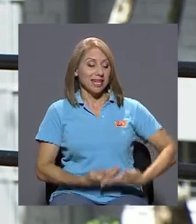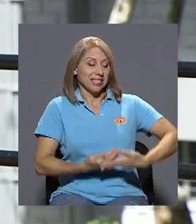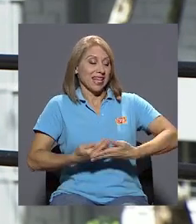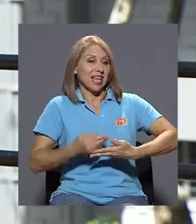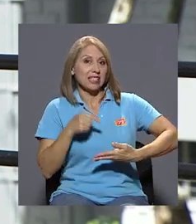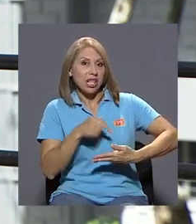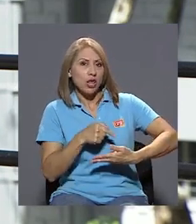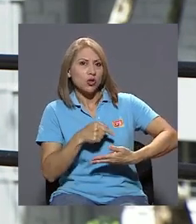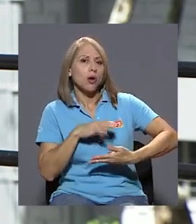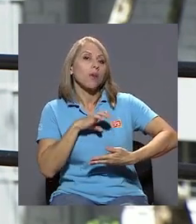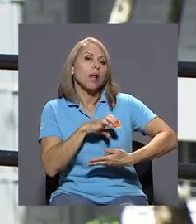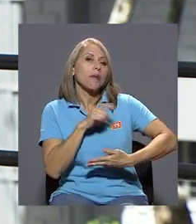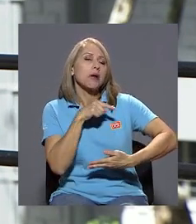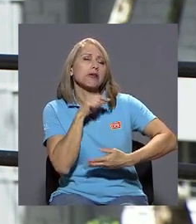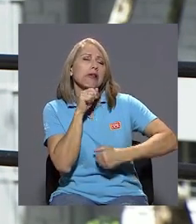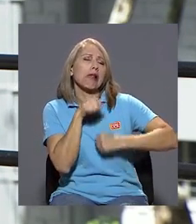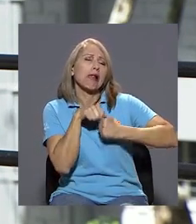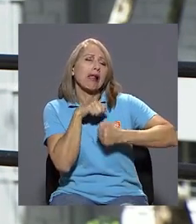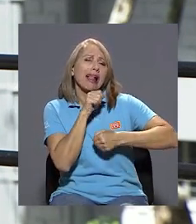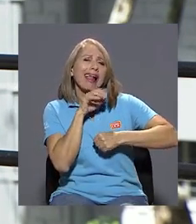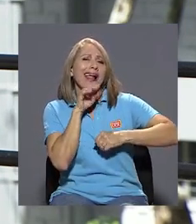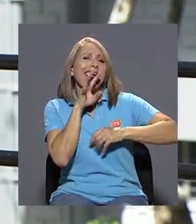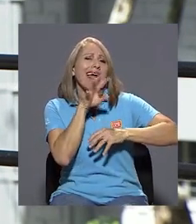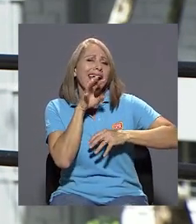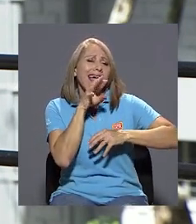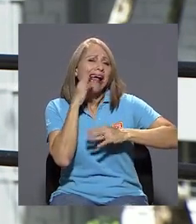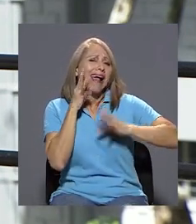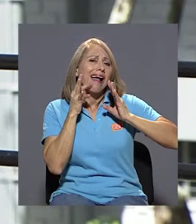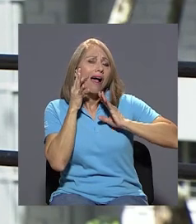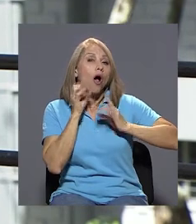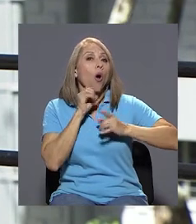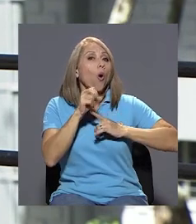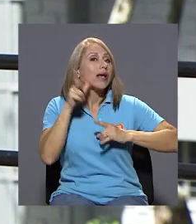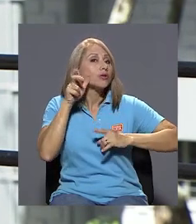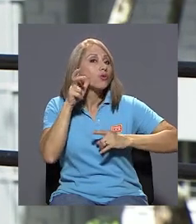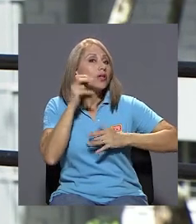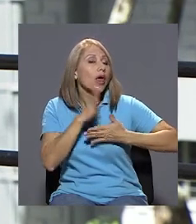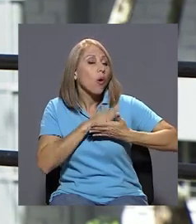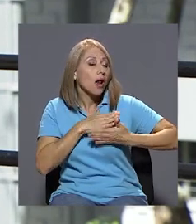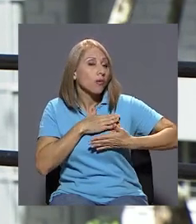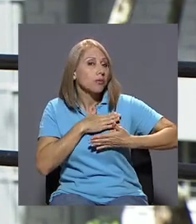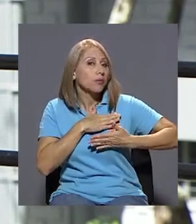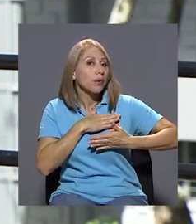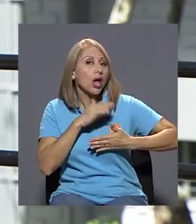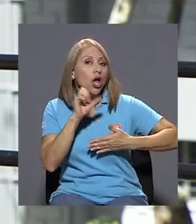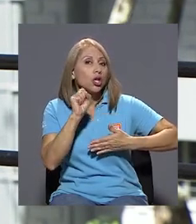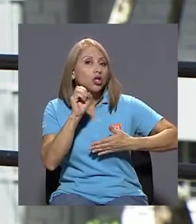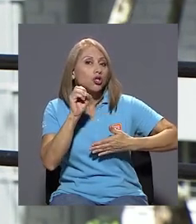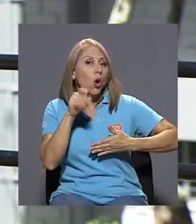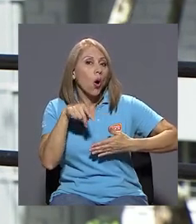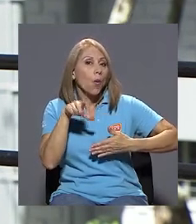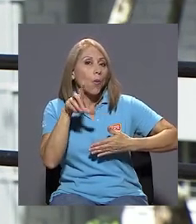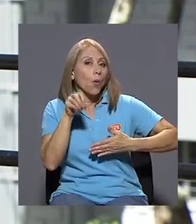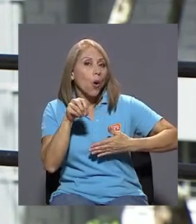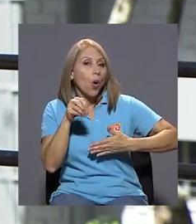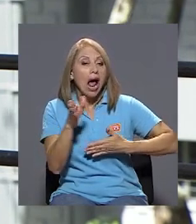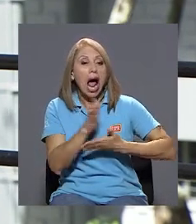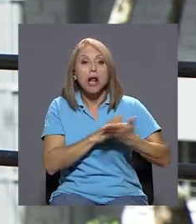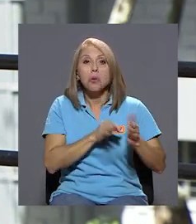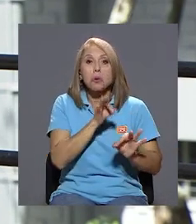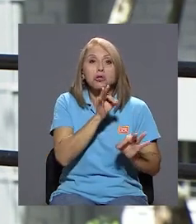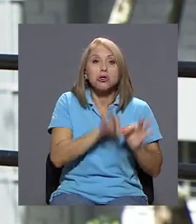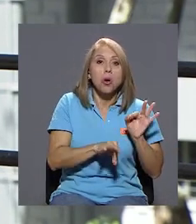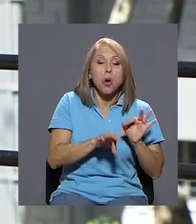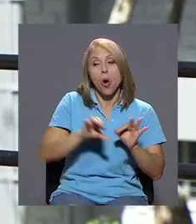es que los niños se encuentren irritados, que les hayan escuchado algún soplo, ¿verdad? Porque como dicen los médicos, hay algunos